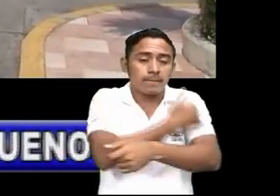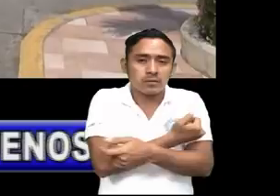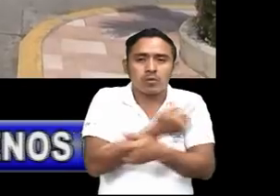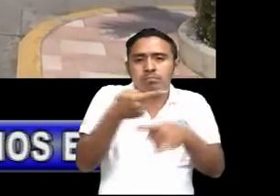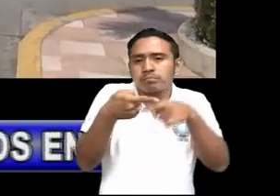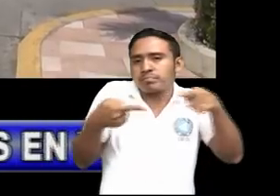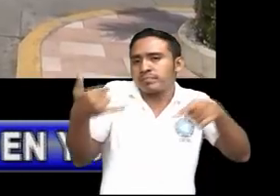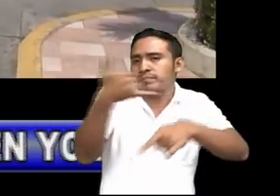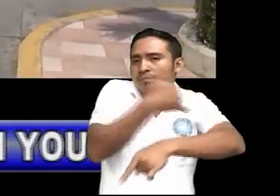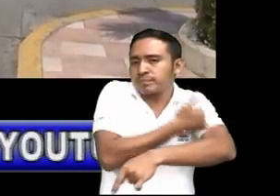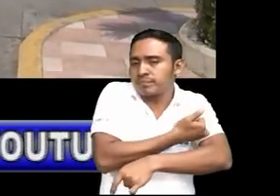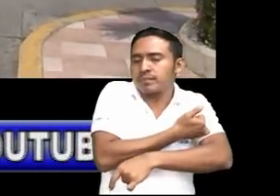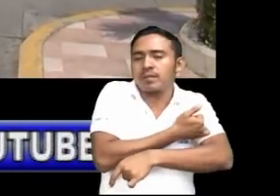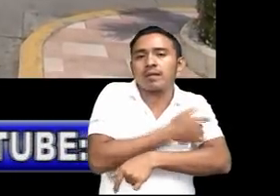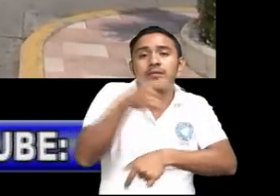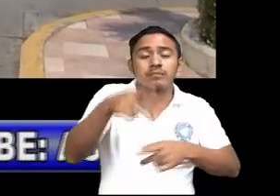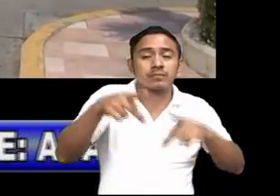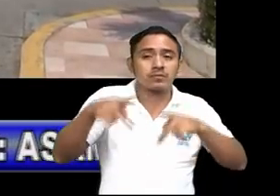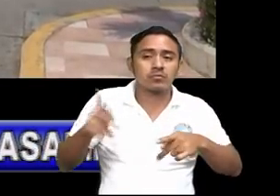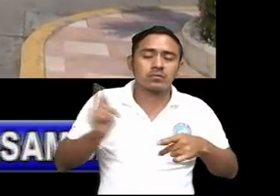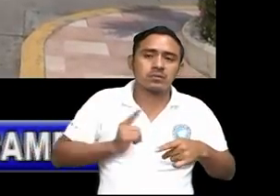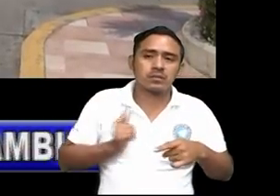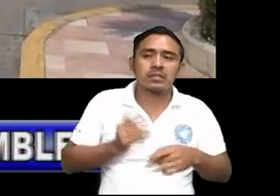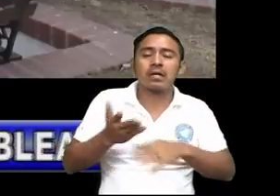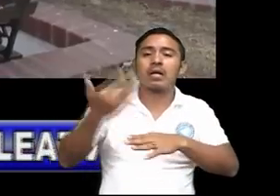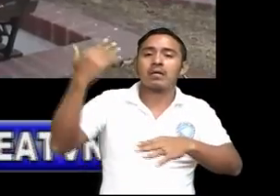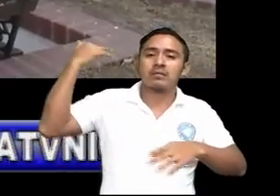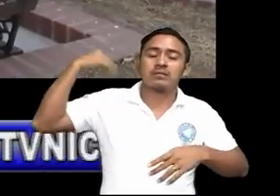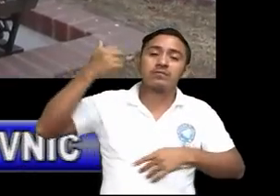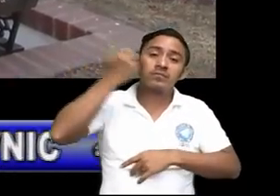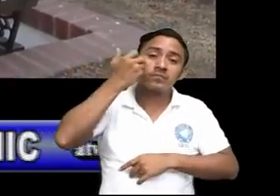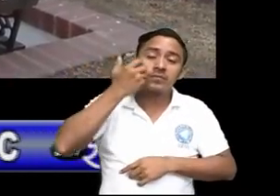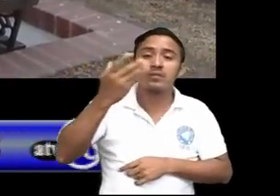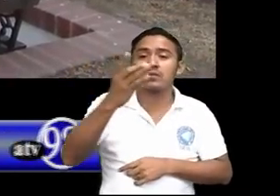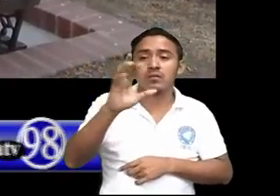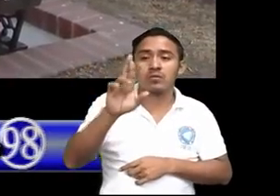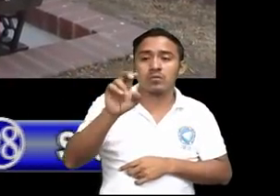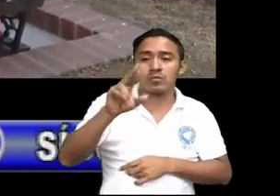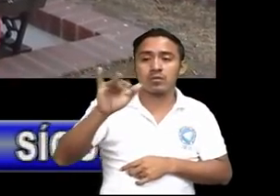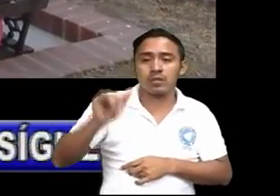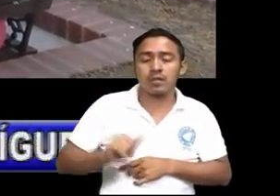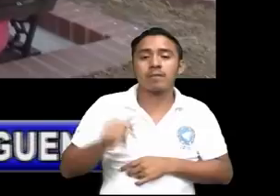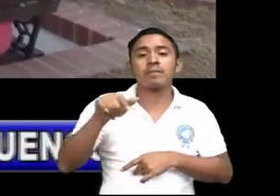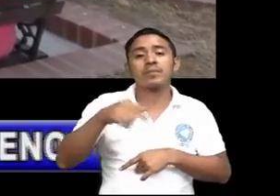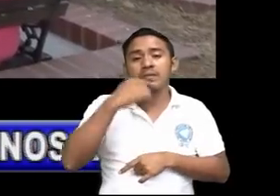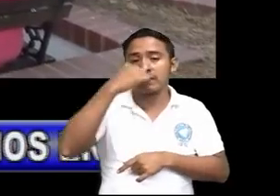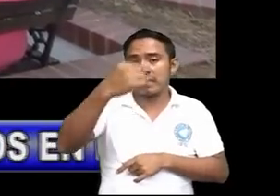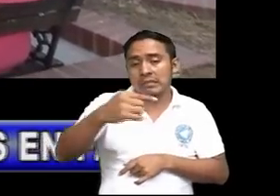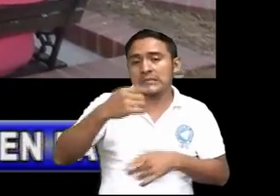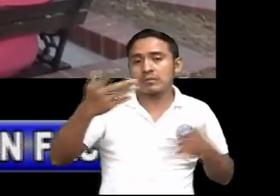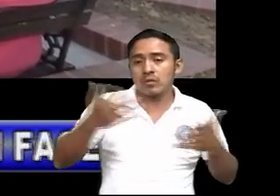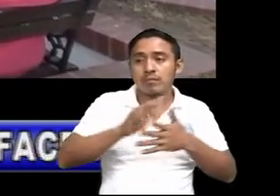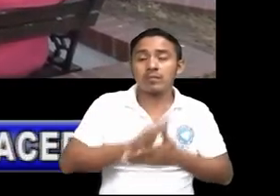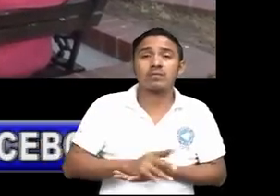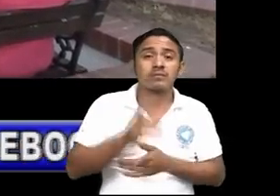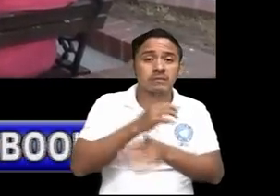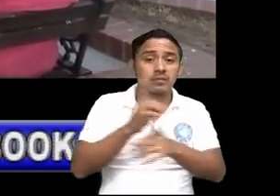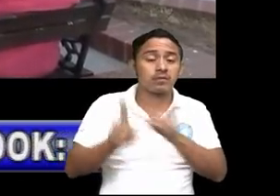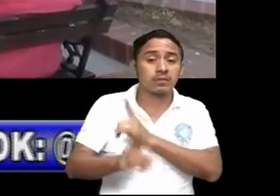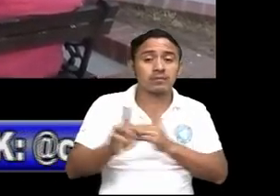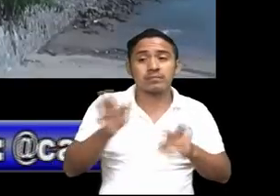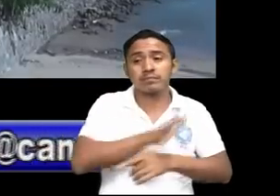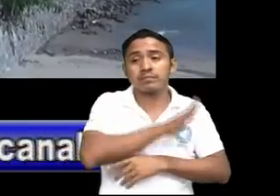parcialmente vacunados y quienes presentan antecedentes de enfermedad crónica, por lo que recomendaron recurrir a los